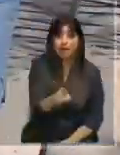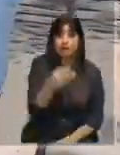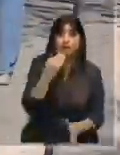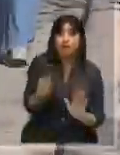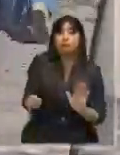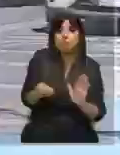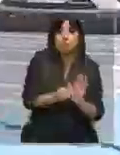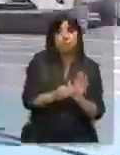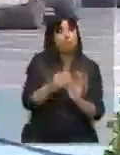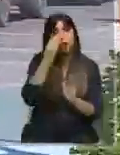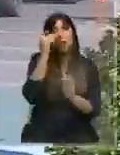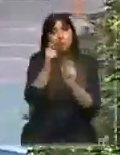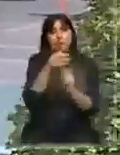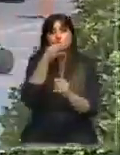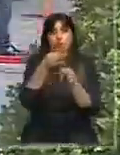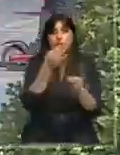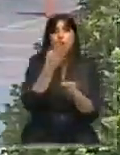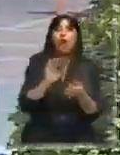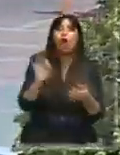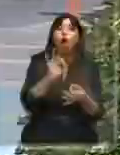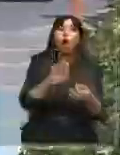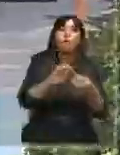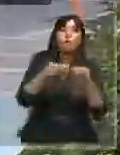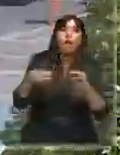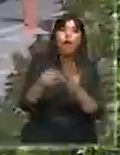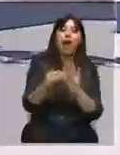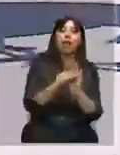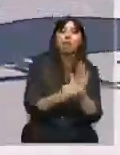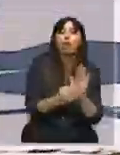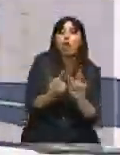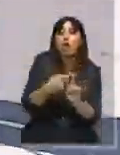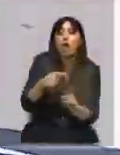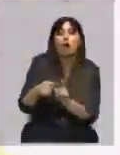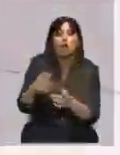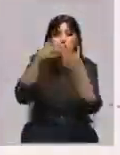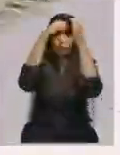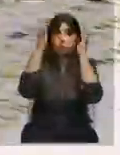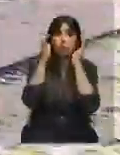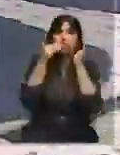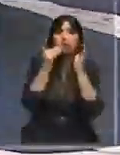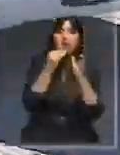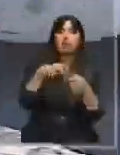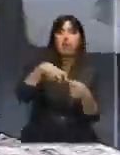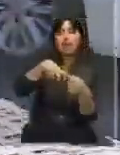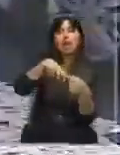otro mecanismo, además de usar medidas de seguridad como casco y rodilleras para andar en ellos.